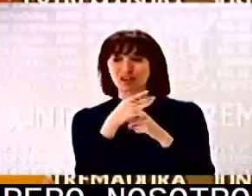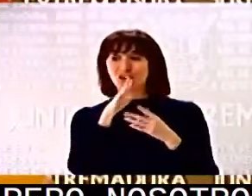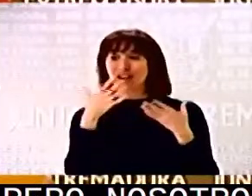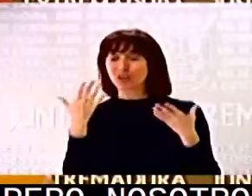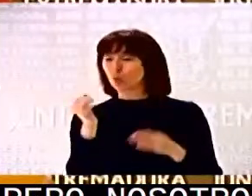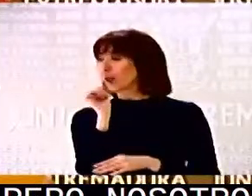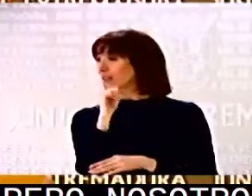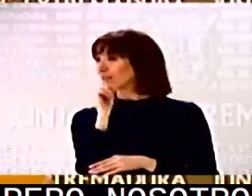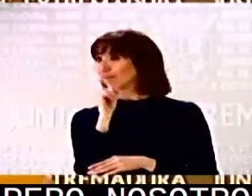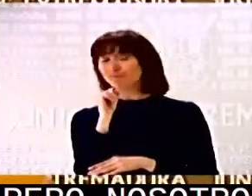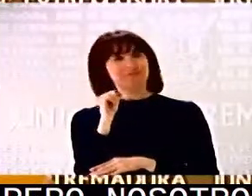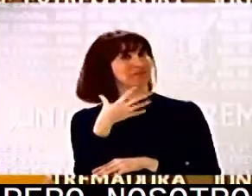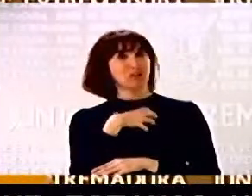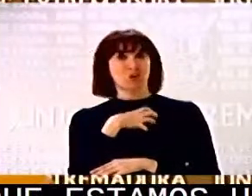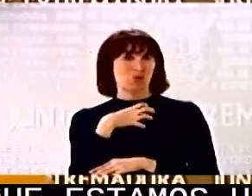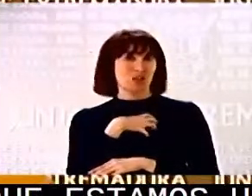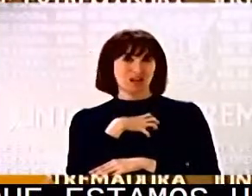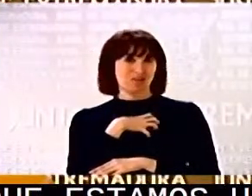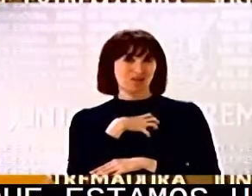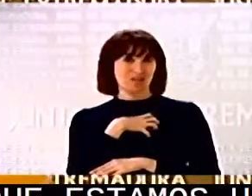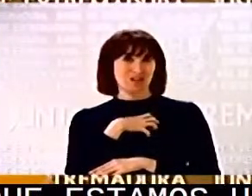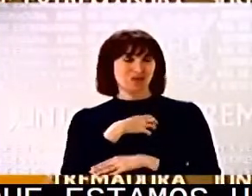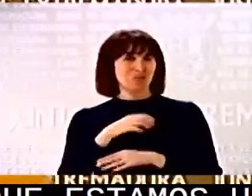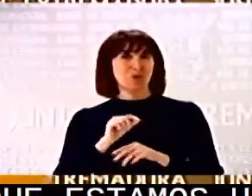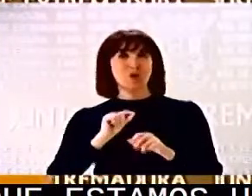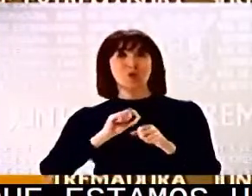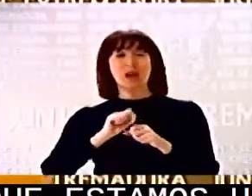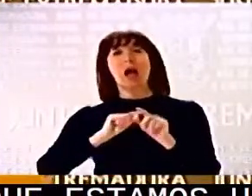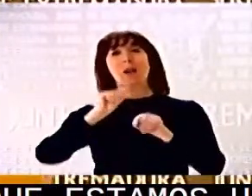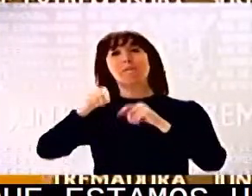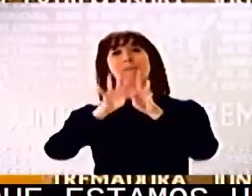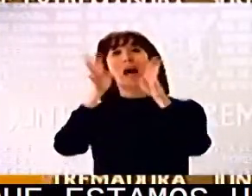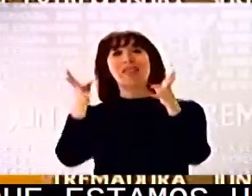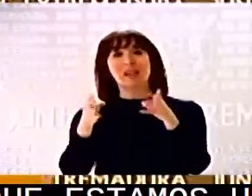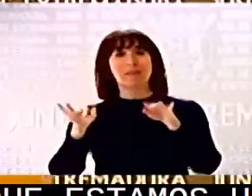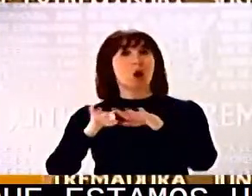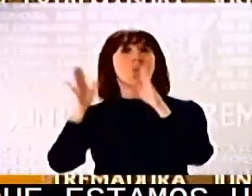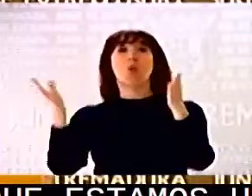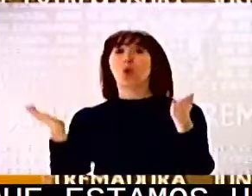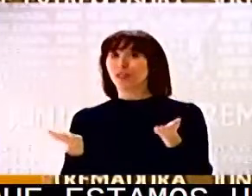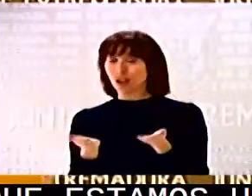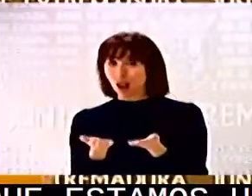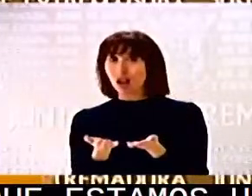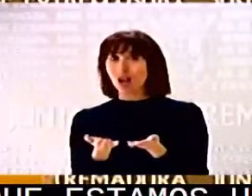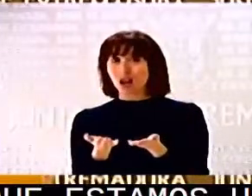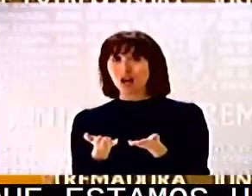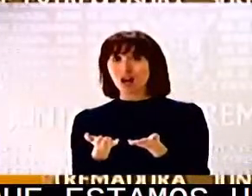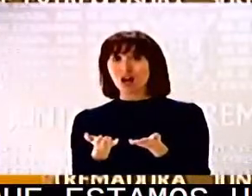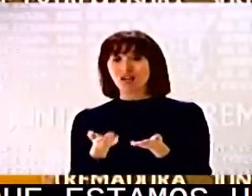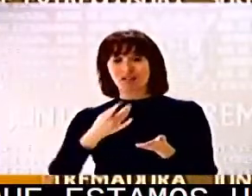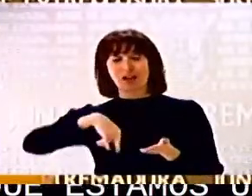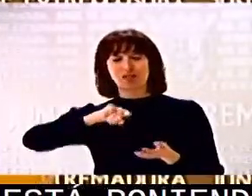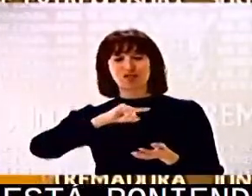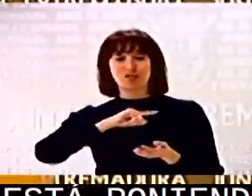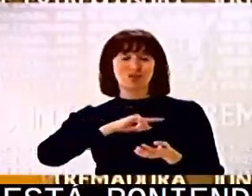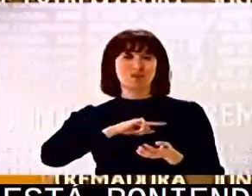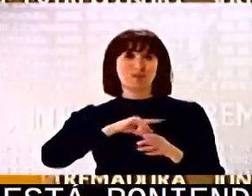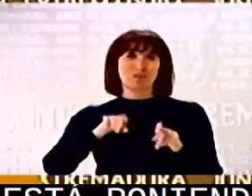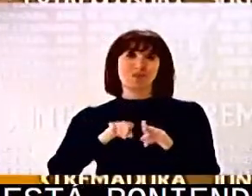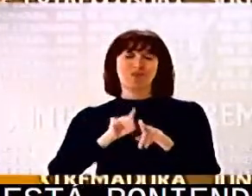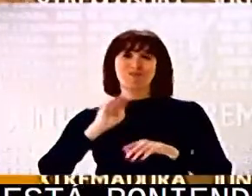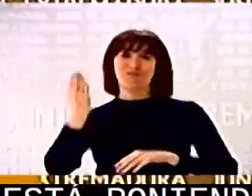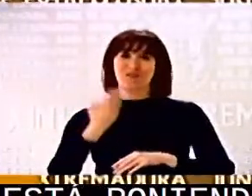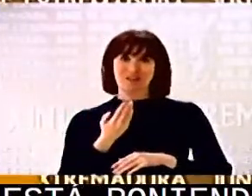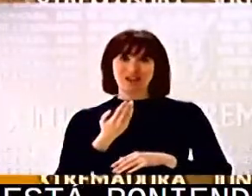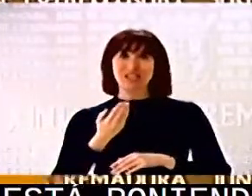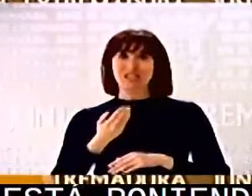estamos. Una pandemia mundial, una pandemia que nos está poniendo a todos a prueba y